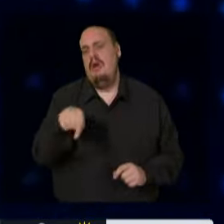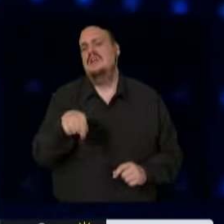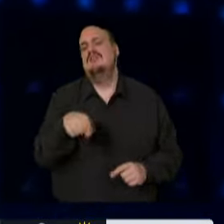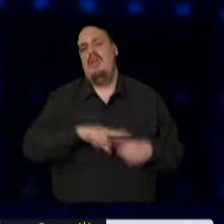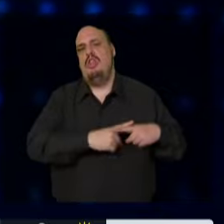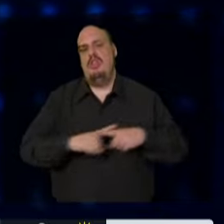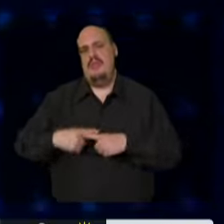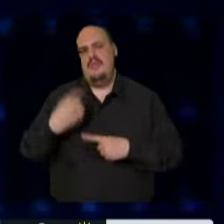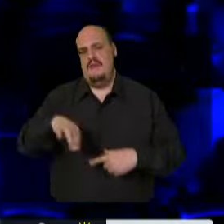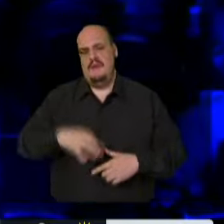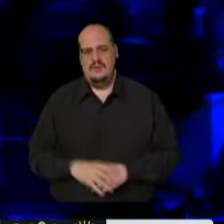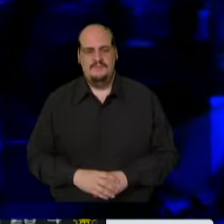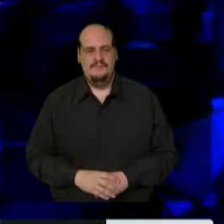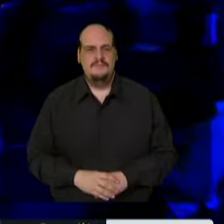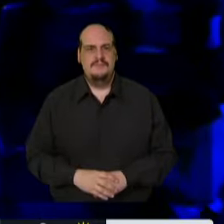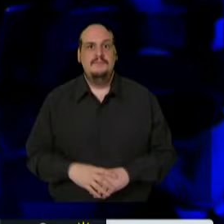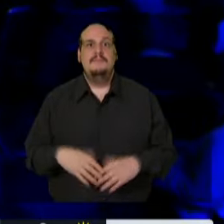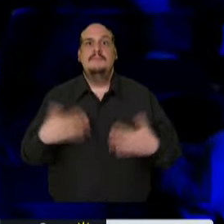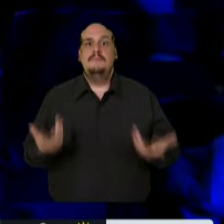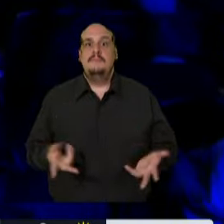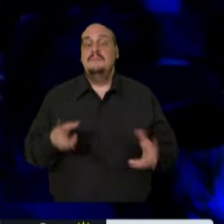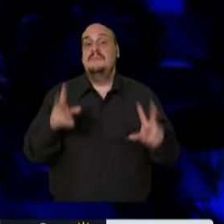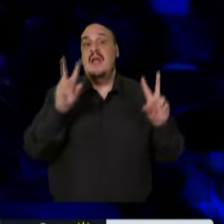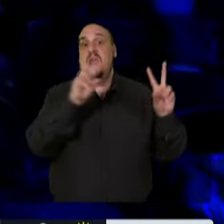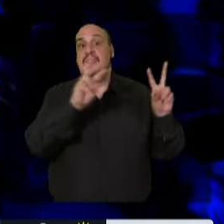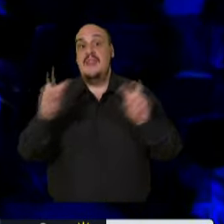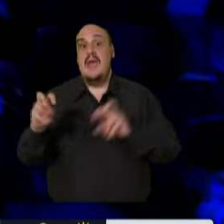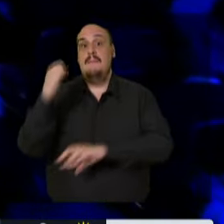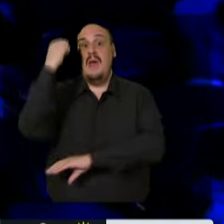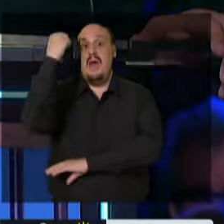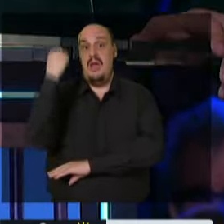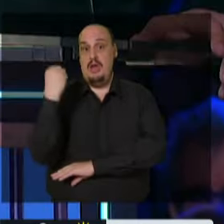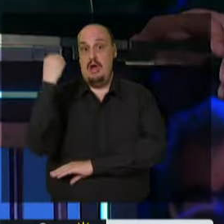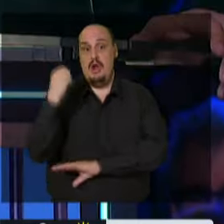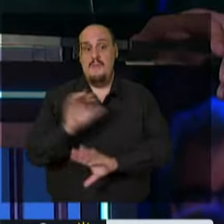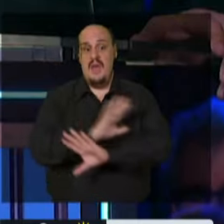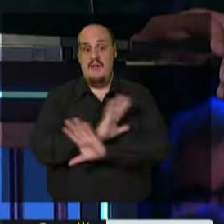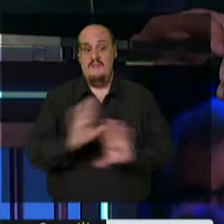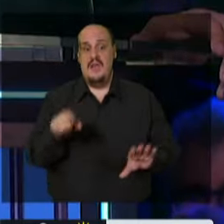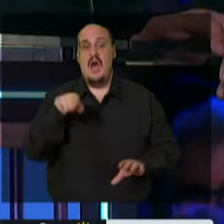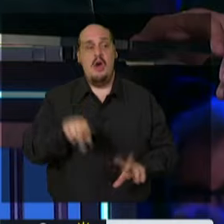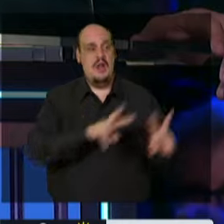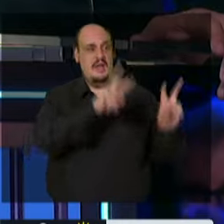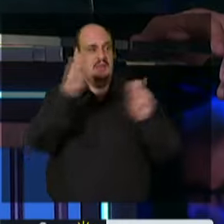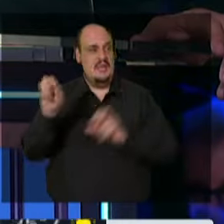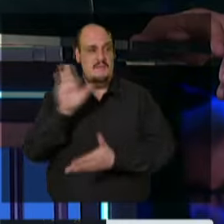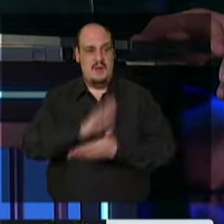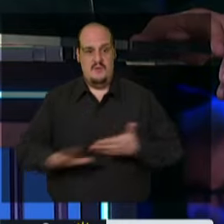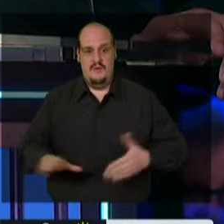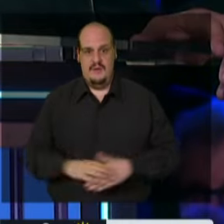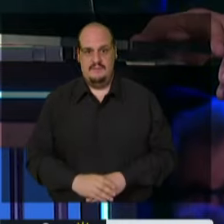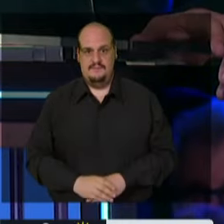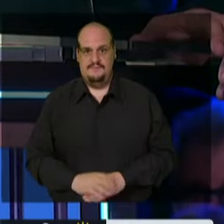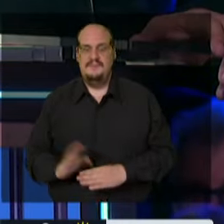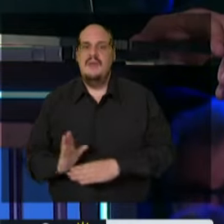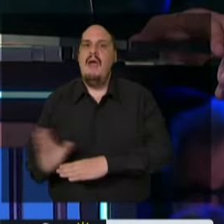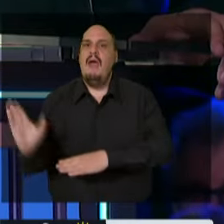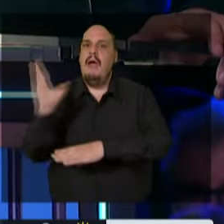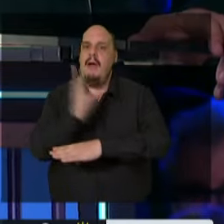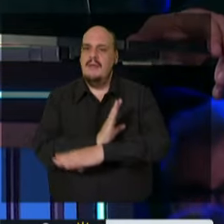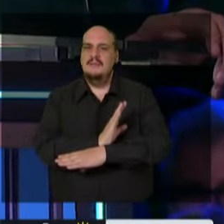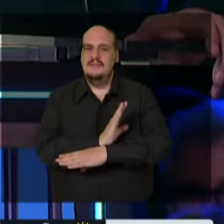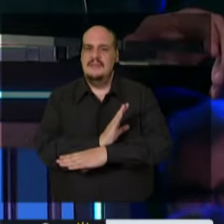gracias. Bien, cerramos entonces el debate sobre economía y nos preparamos para abrir un nuevo bloque temático. Antes vamos a ver la